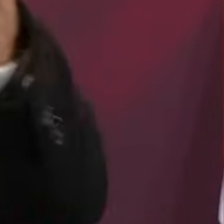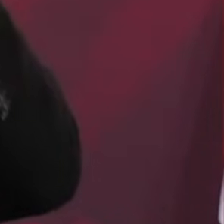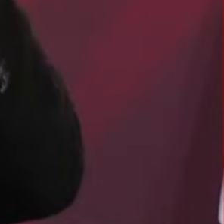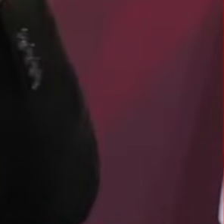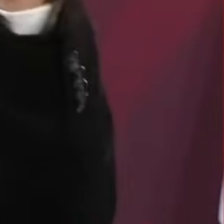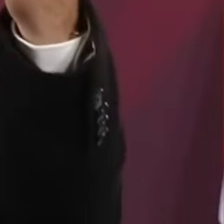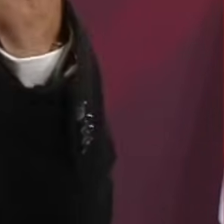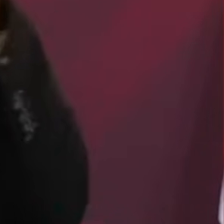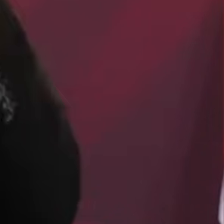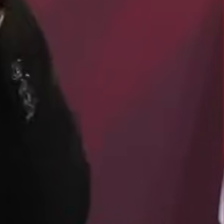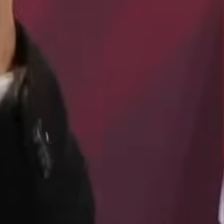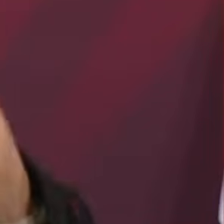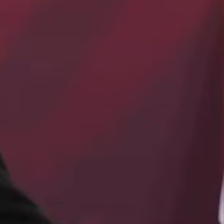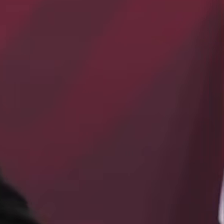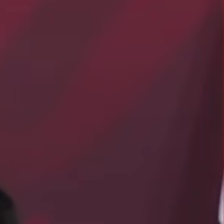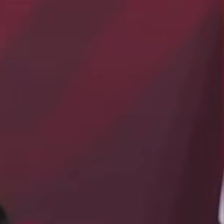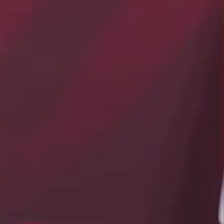pues